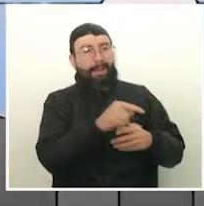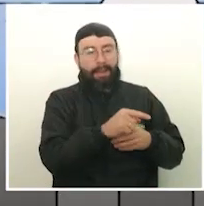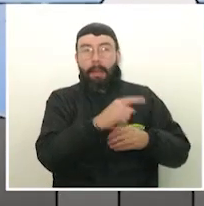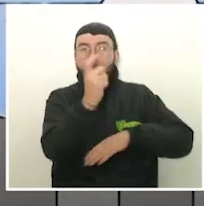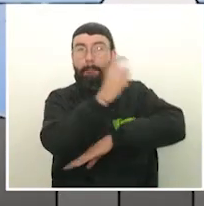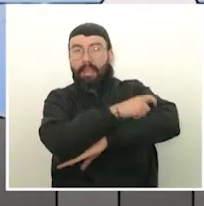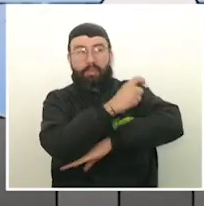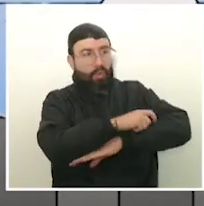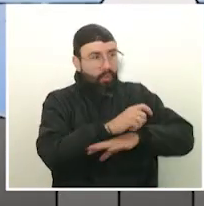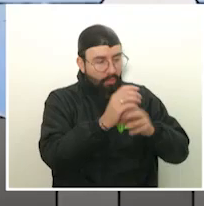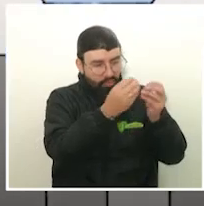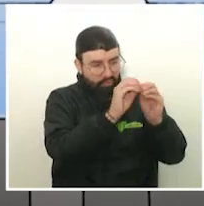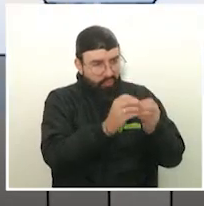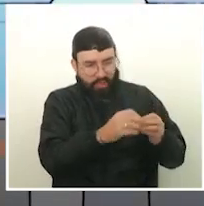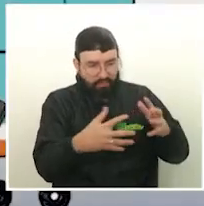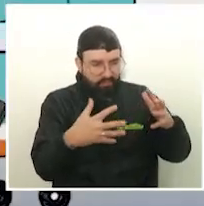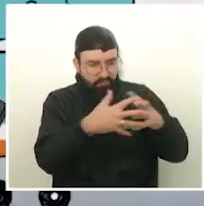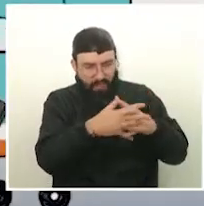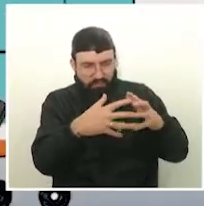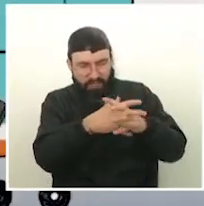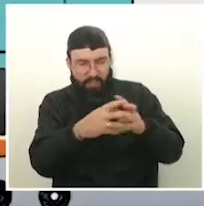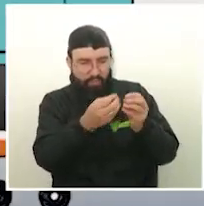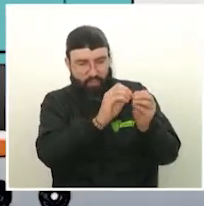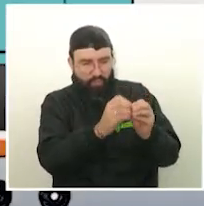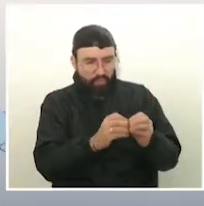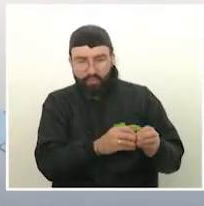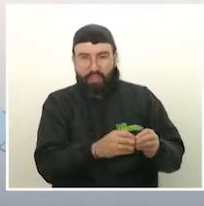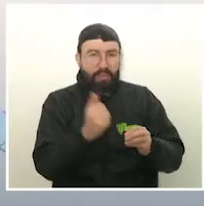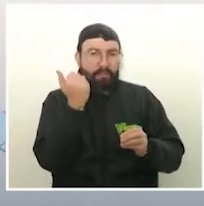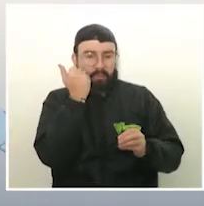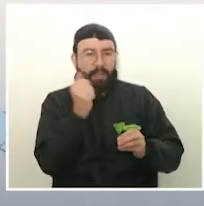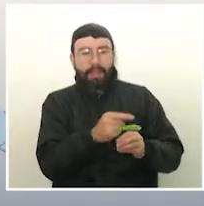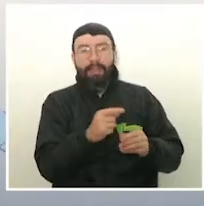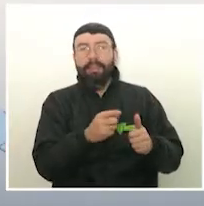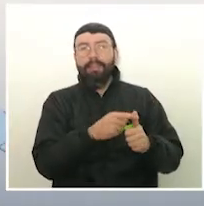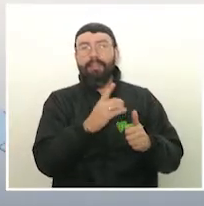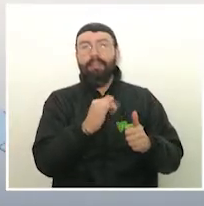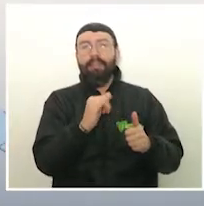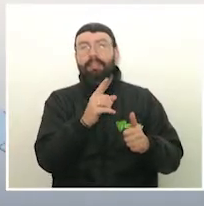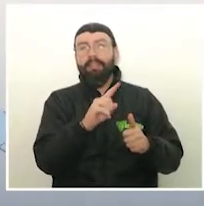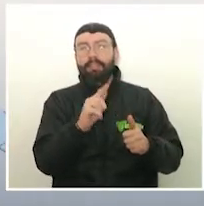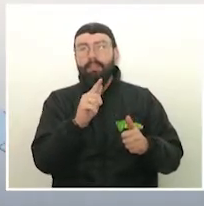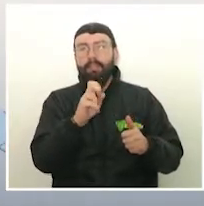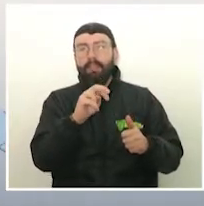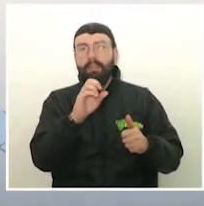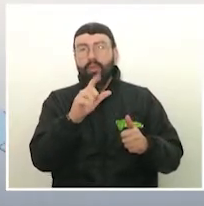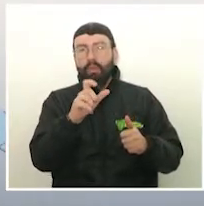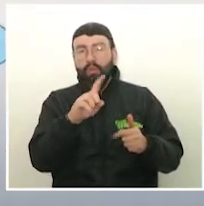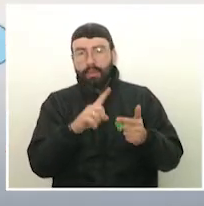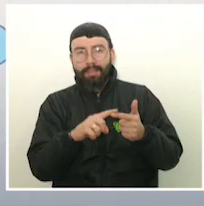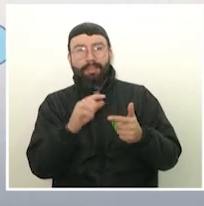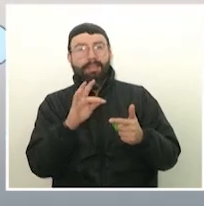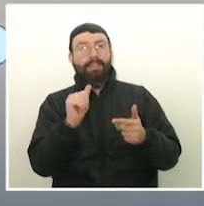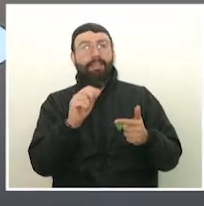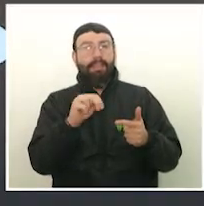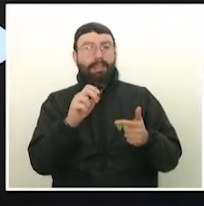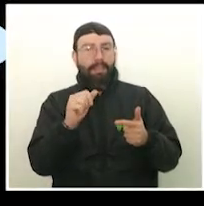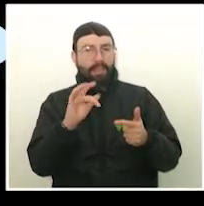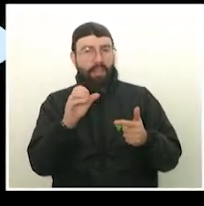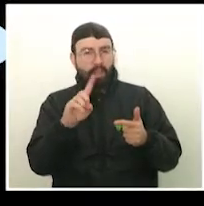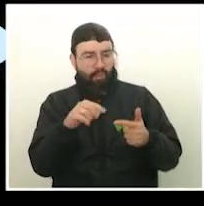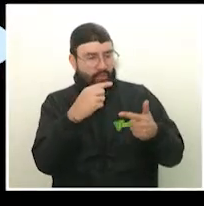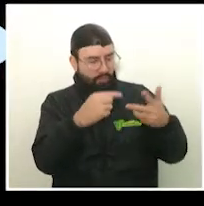moléculas de petróleo y gas, los cuales contienen disfenoles, tanatos, entre otros. Estos elementos